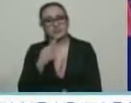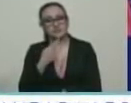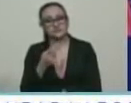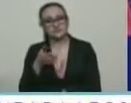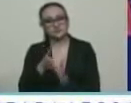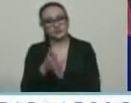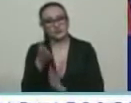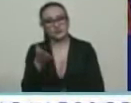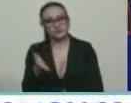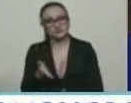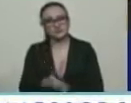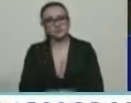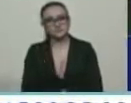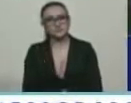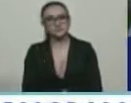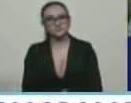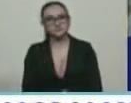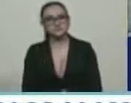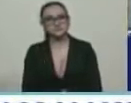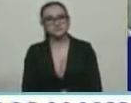hecho.